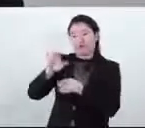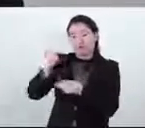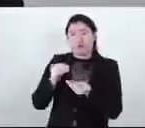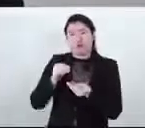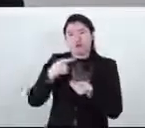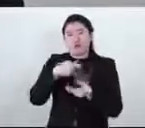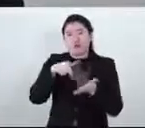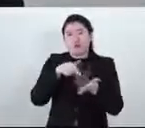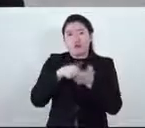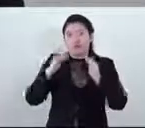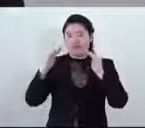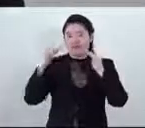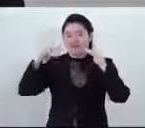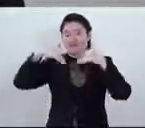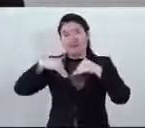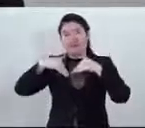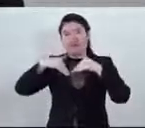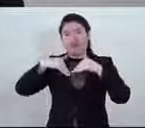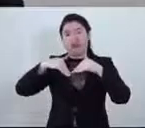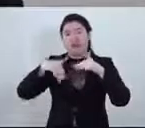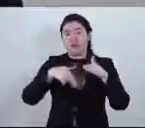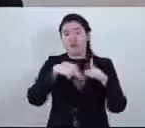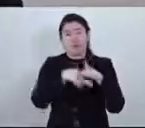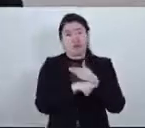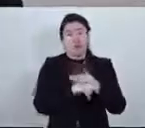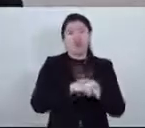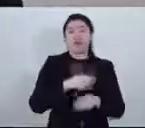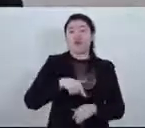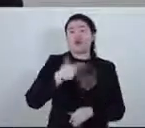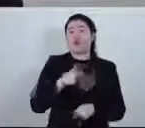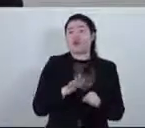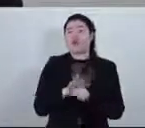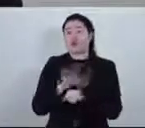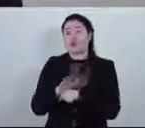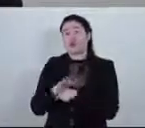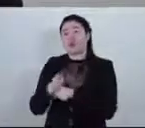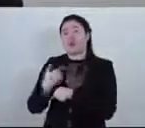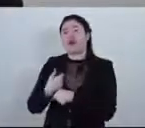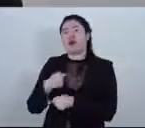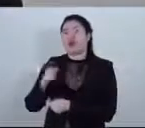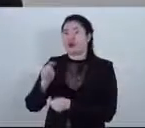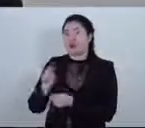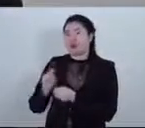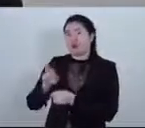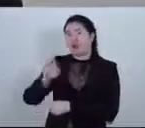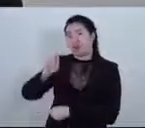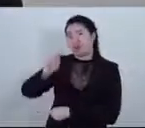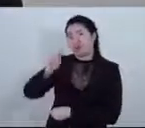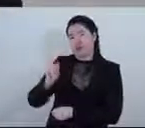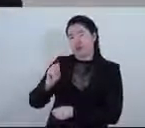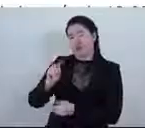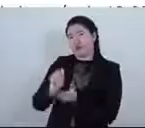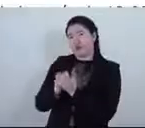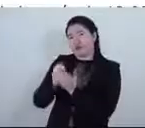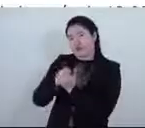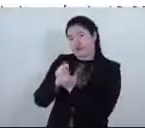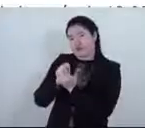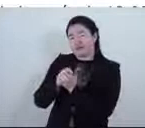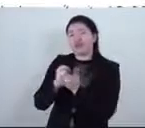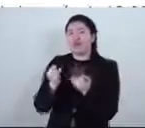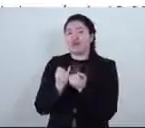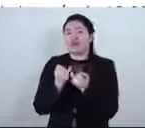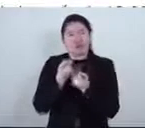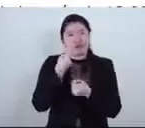sección colapsada de la línea 12 entre las estaciones Olivos y San Lorenzo Texonco, registrando las siguientes observaciones que se